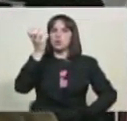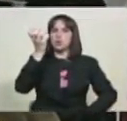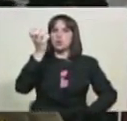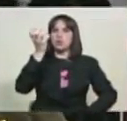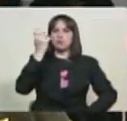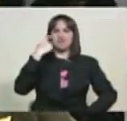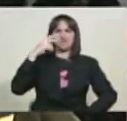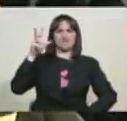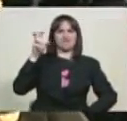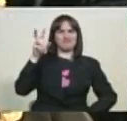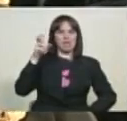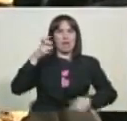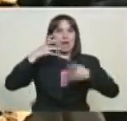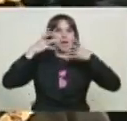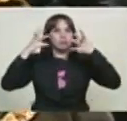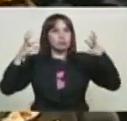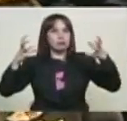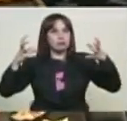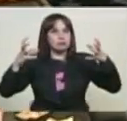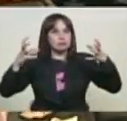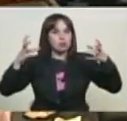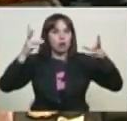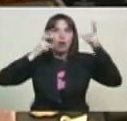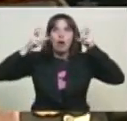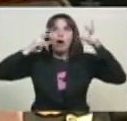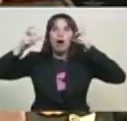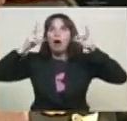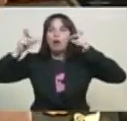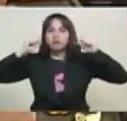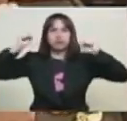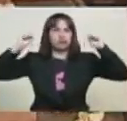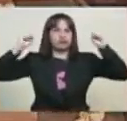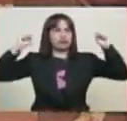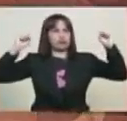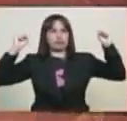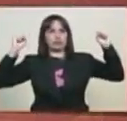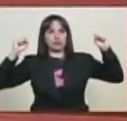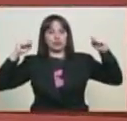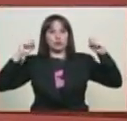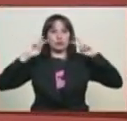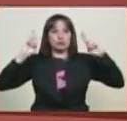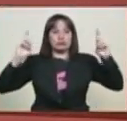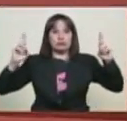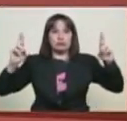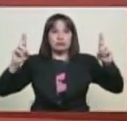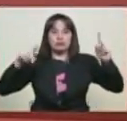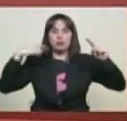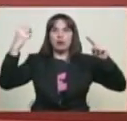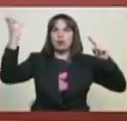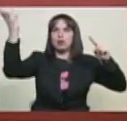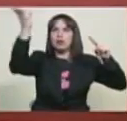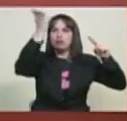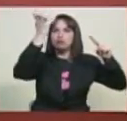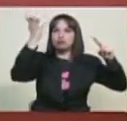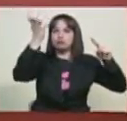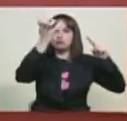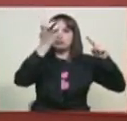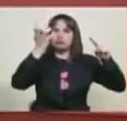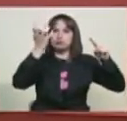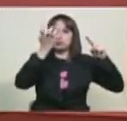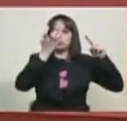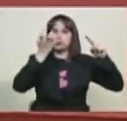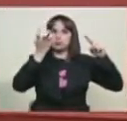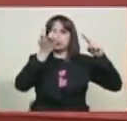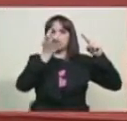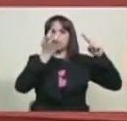con extraño, muy grande, con un gran sonido. El dron entra y luego el dron se mueve. El